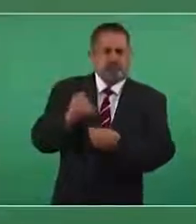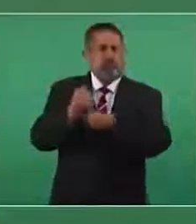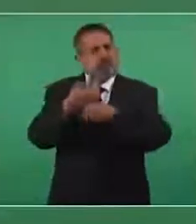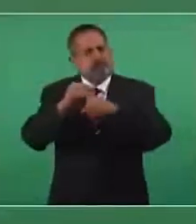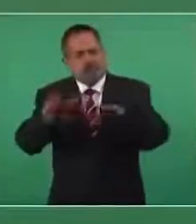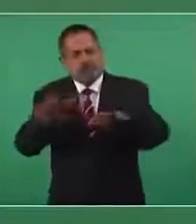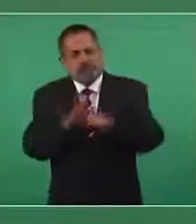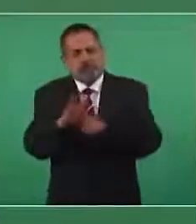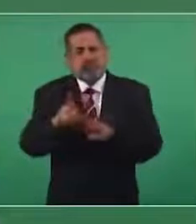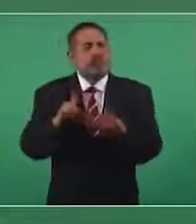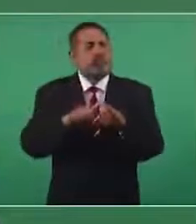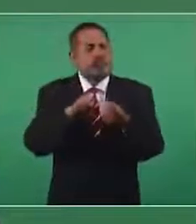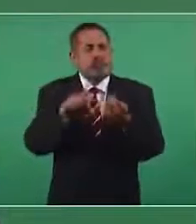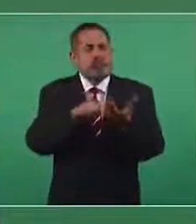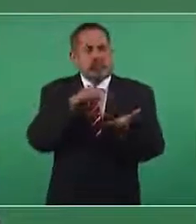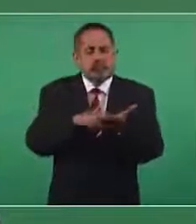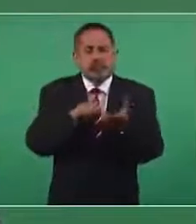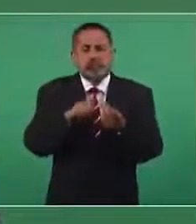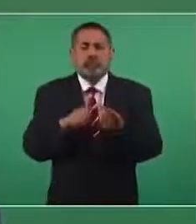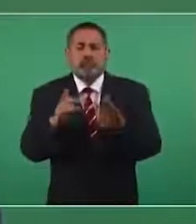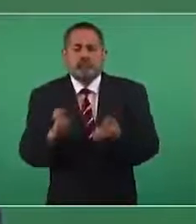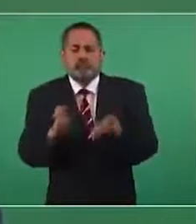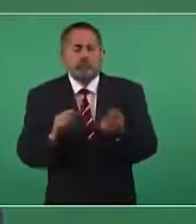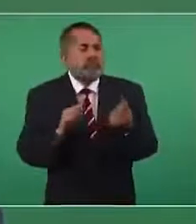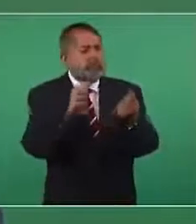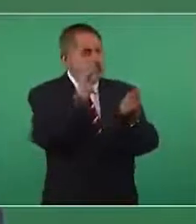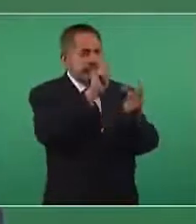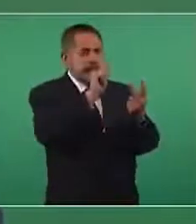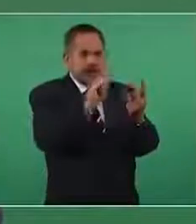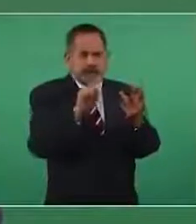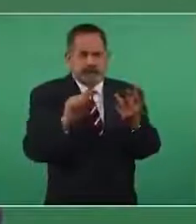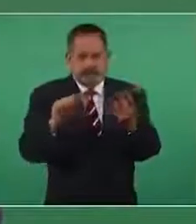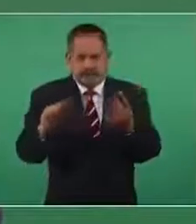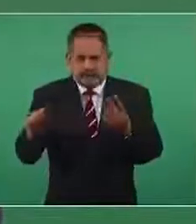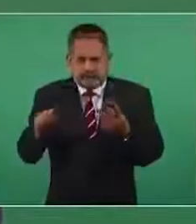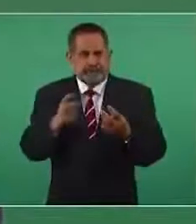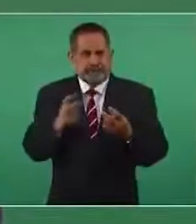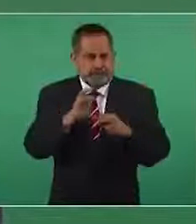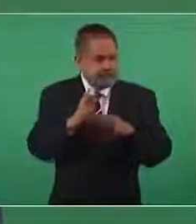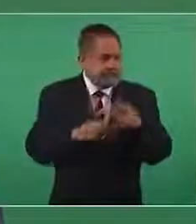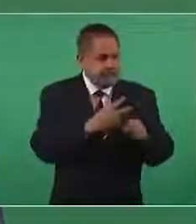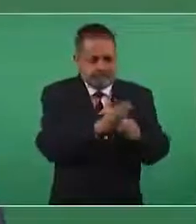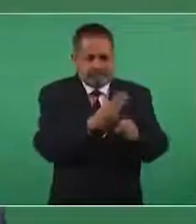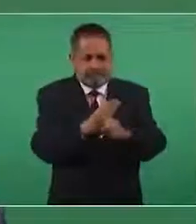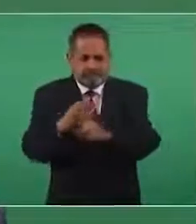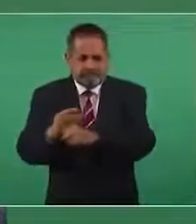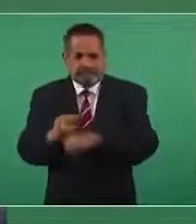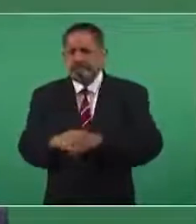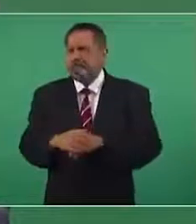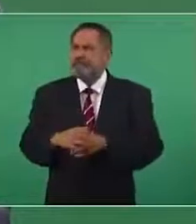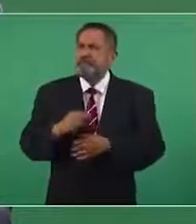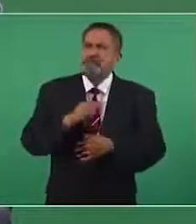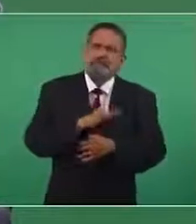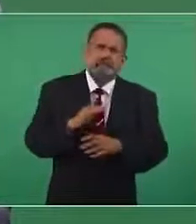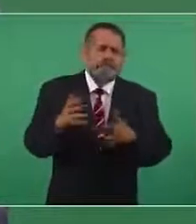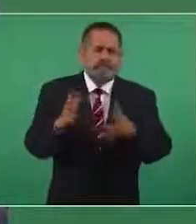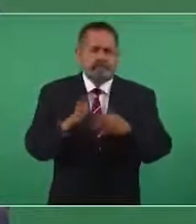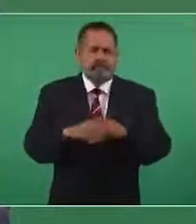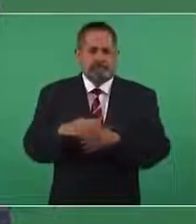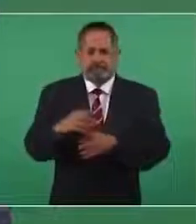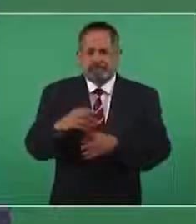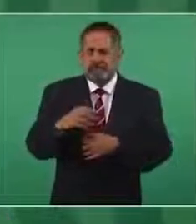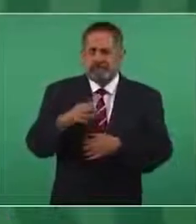cuáles son las hidroeléctricas que se van a intervenir. Son básicamente las